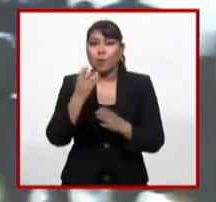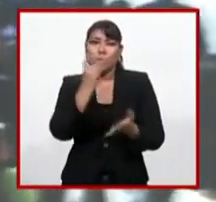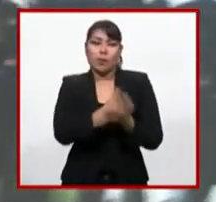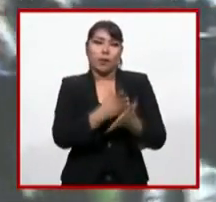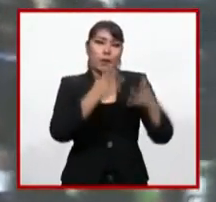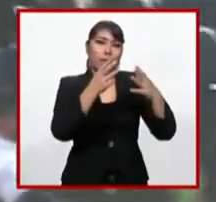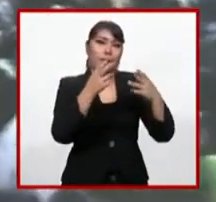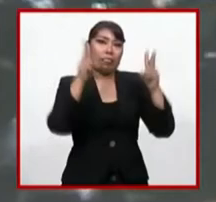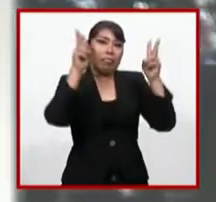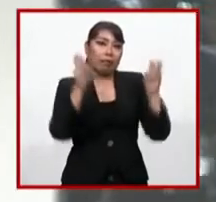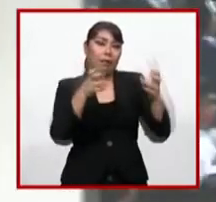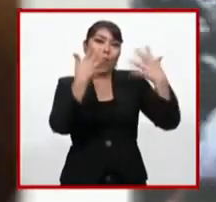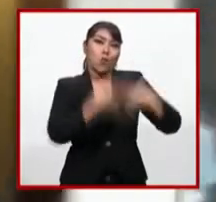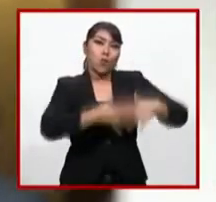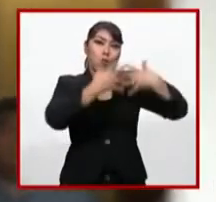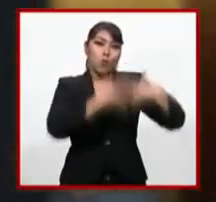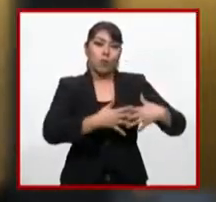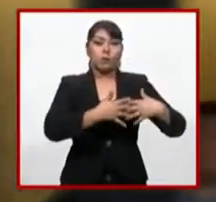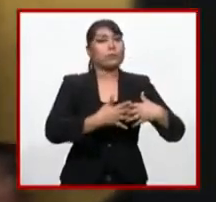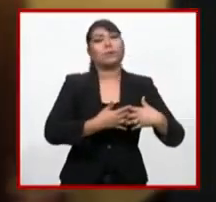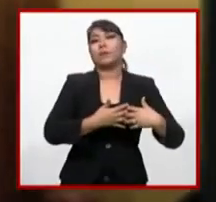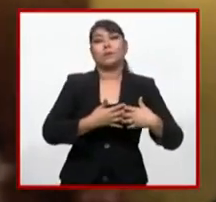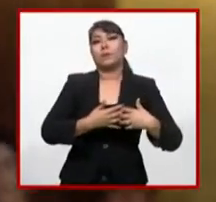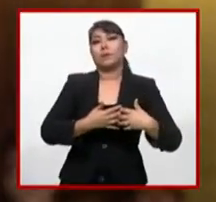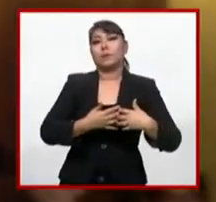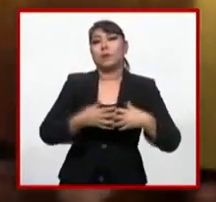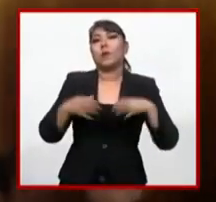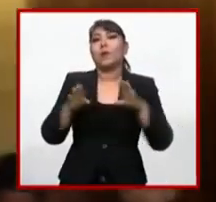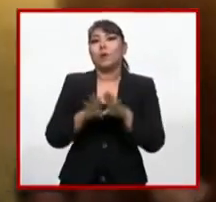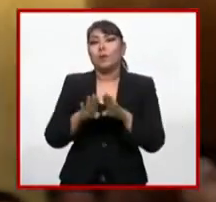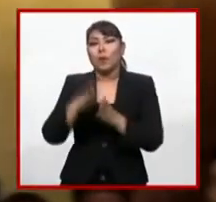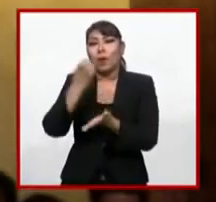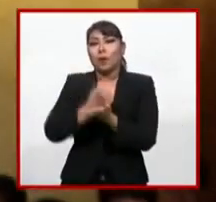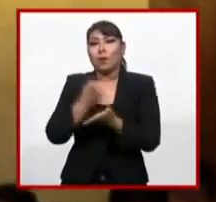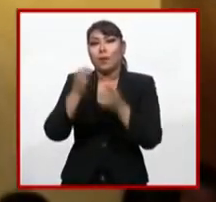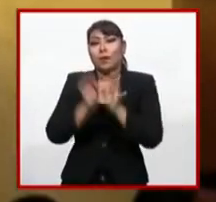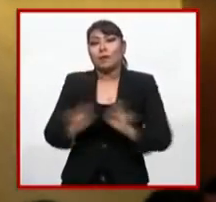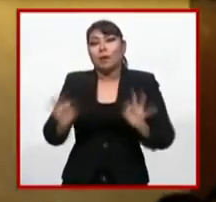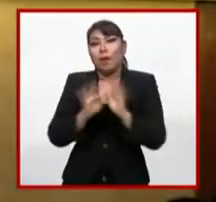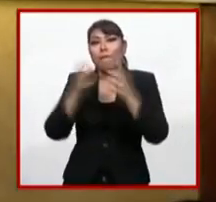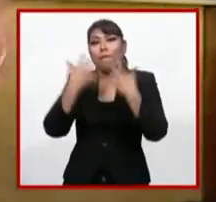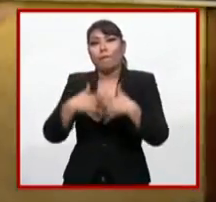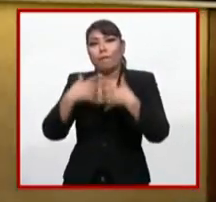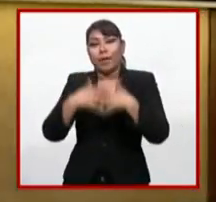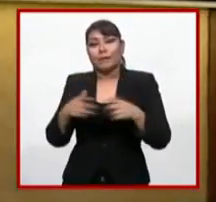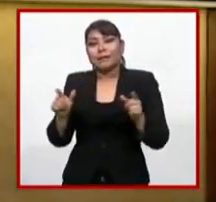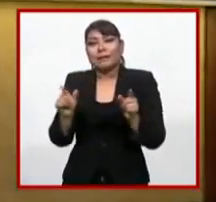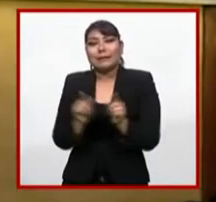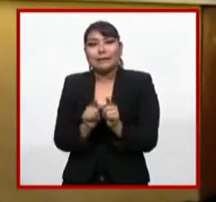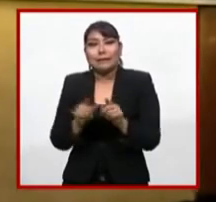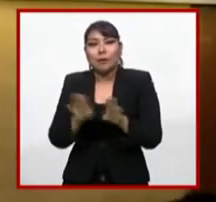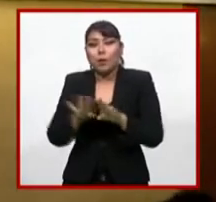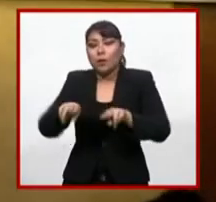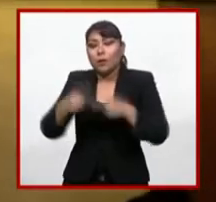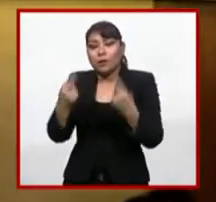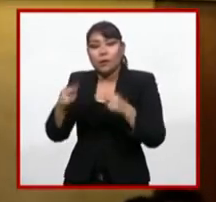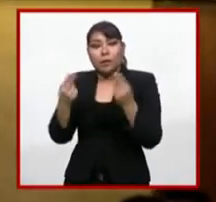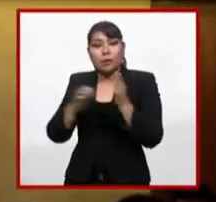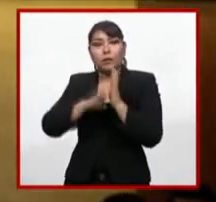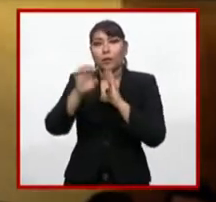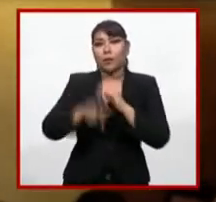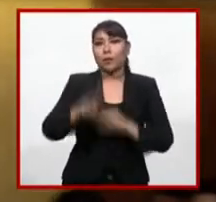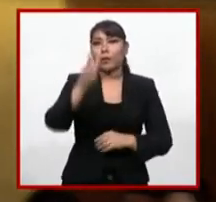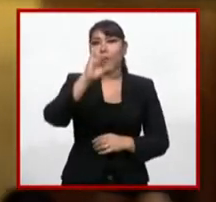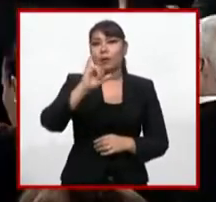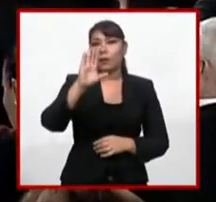empresas. La economía la hacen los pequeños empresarios. ¿Cómo? ¿Quiénes? Como Víctor Sosa, que se